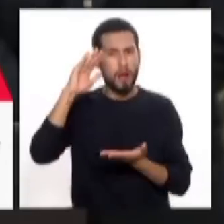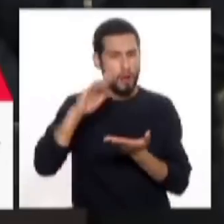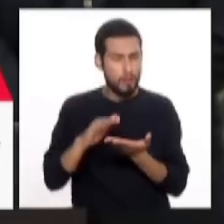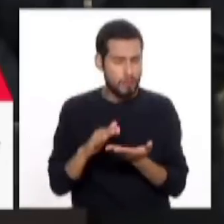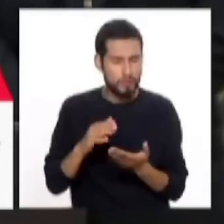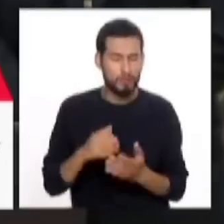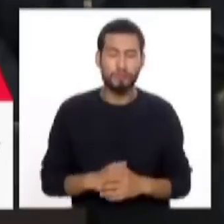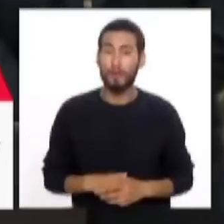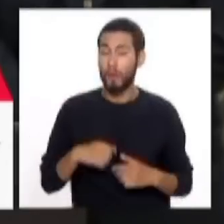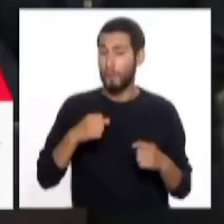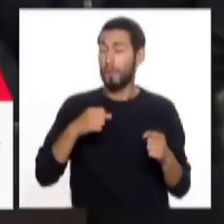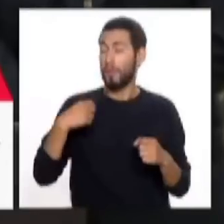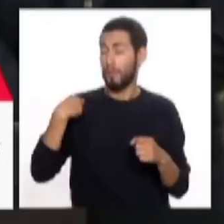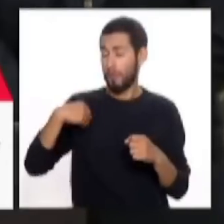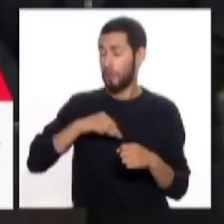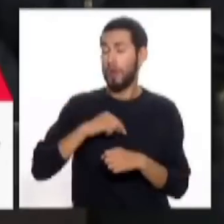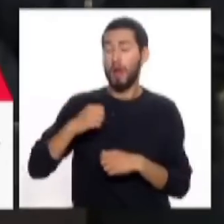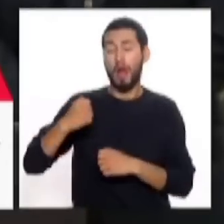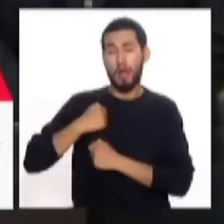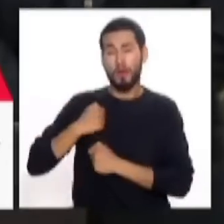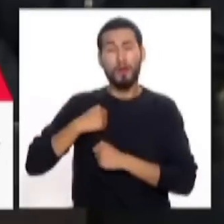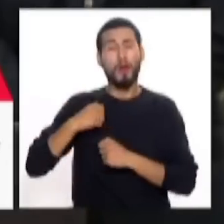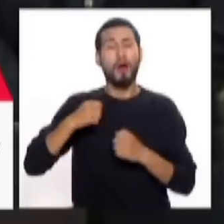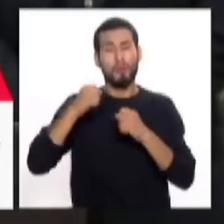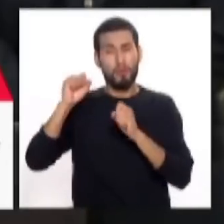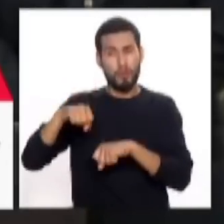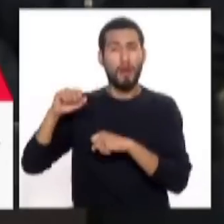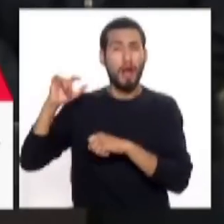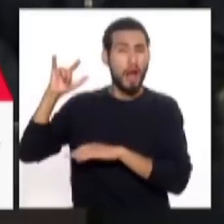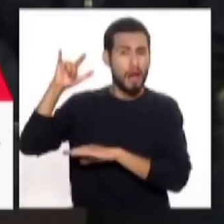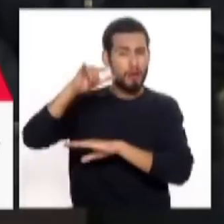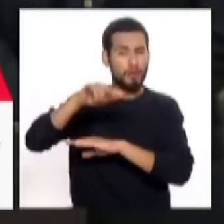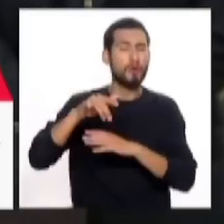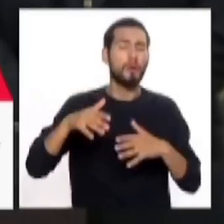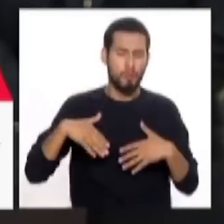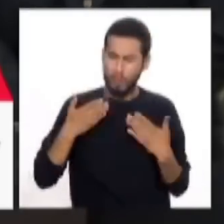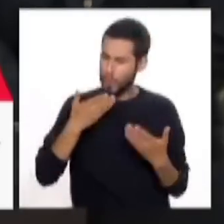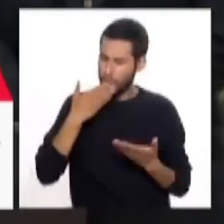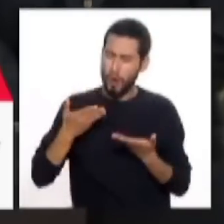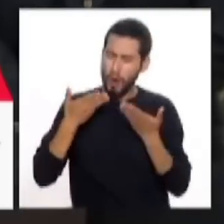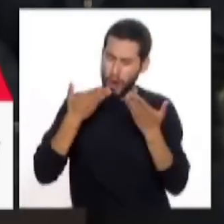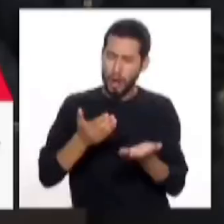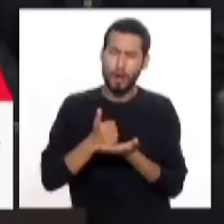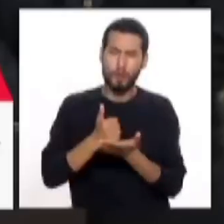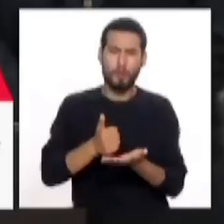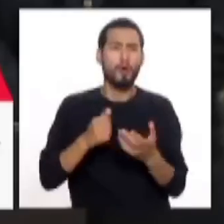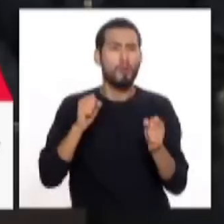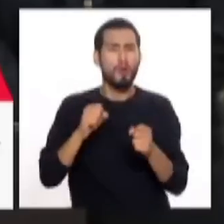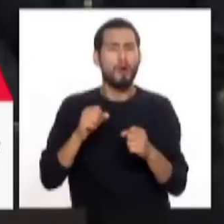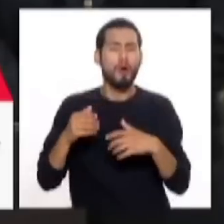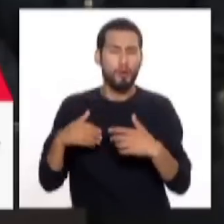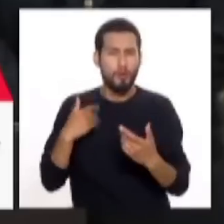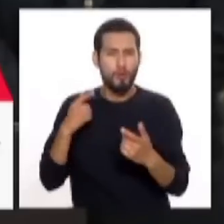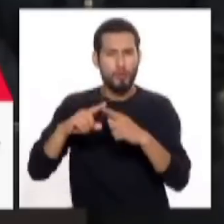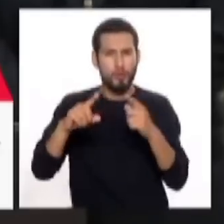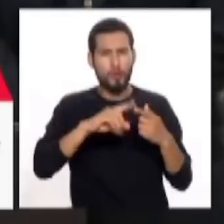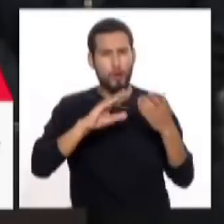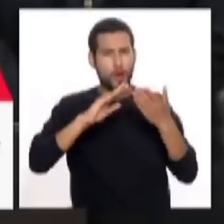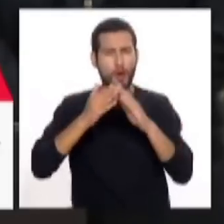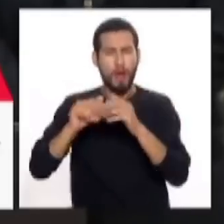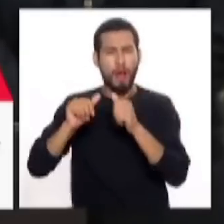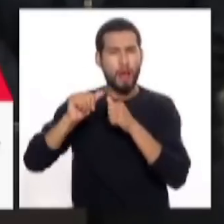poder aéreo es el medio más efectivo para proveer ayuda cuando se trata de comunicaciones de comunidades